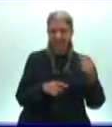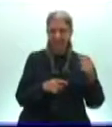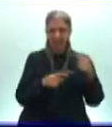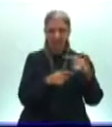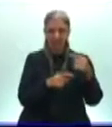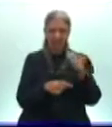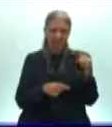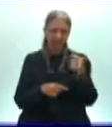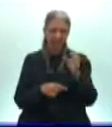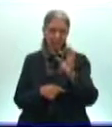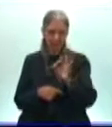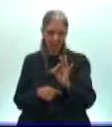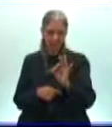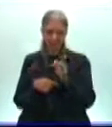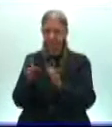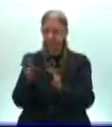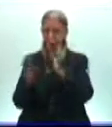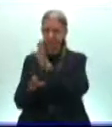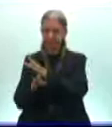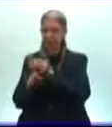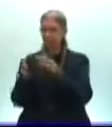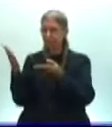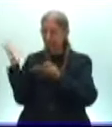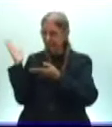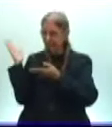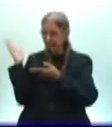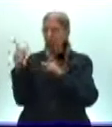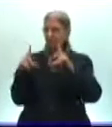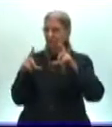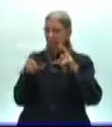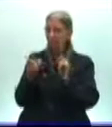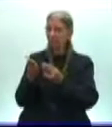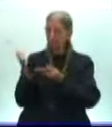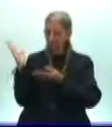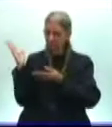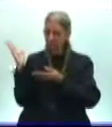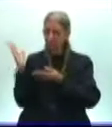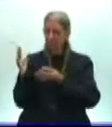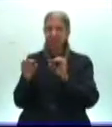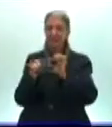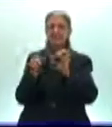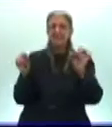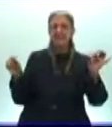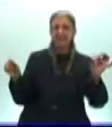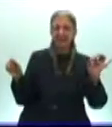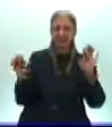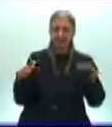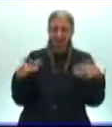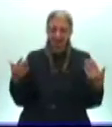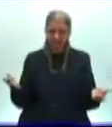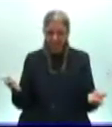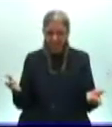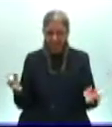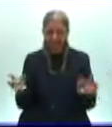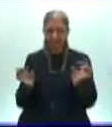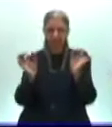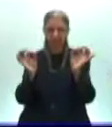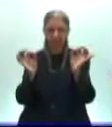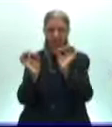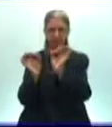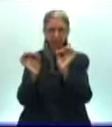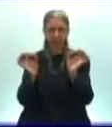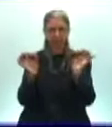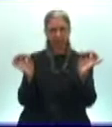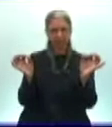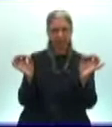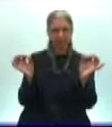x igual 1. Hacemos la gráfica para hacer la representación de la solución gráfica